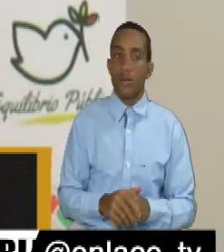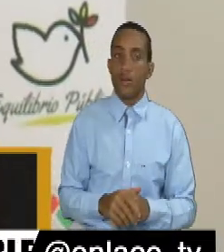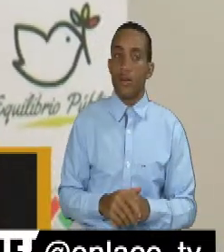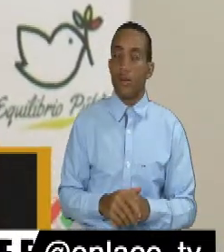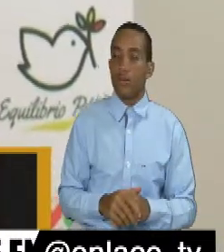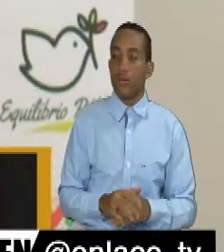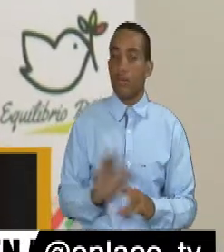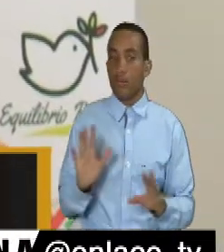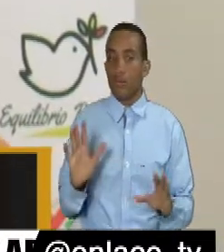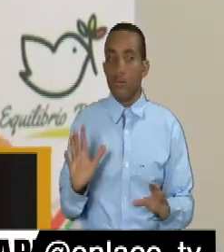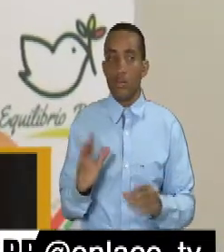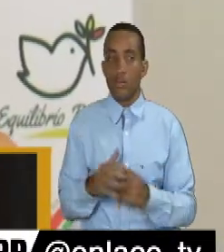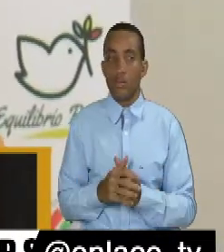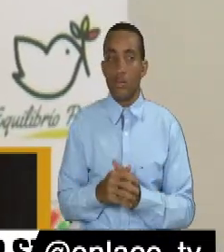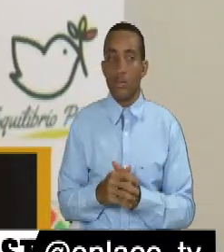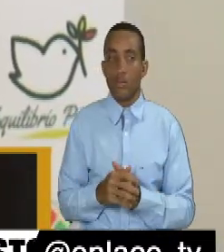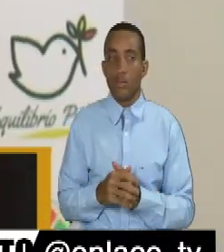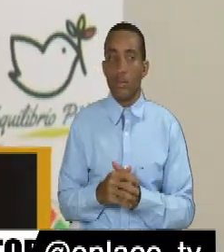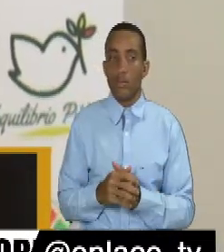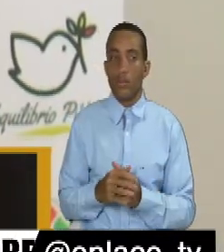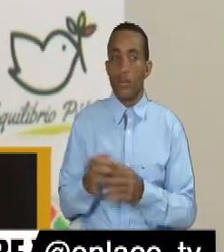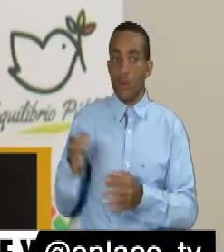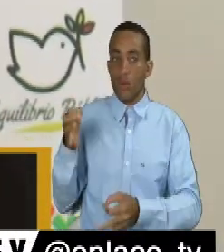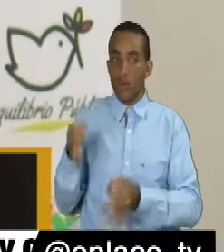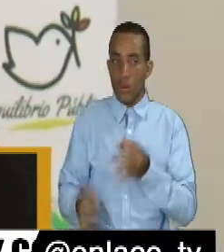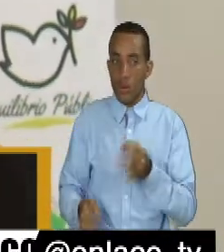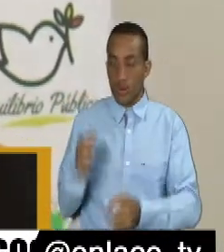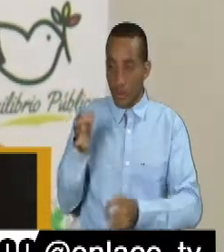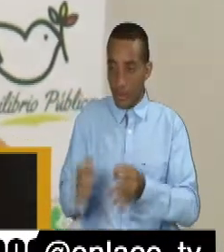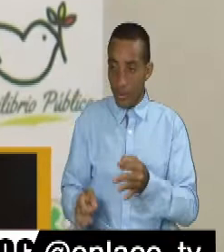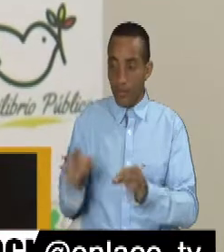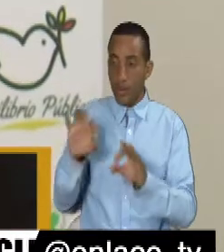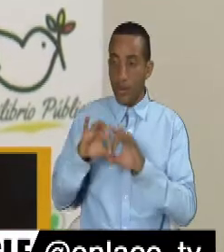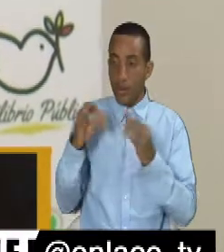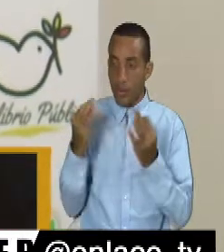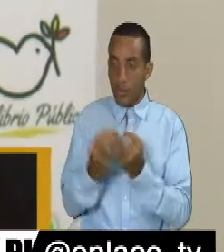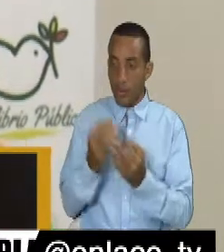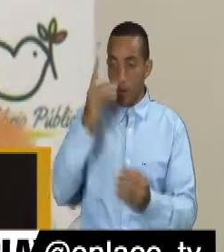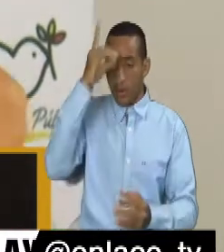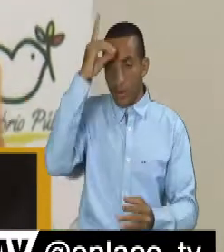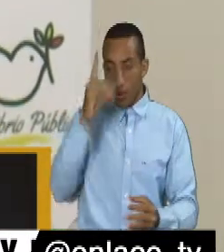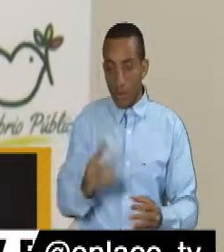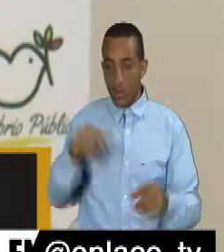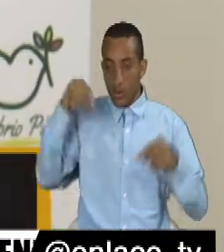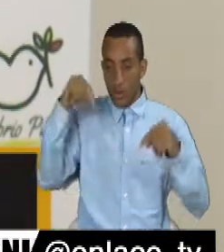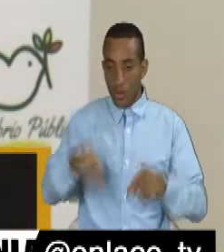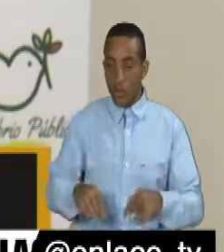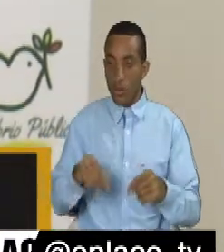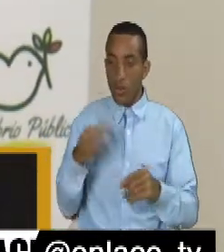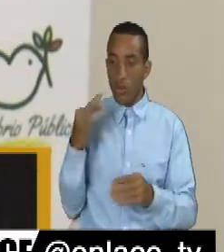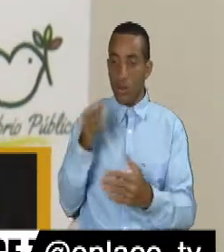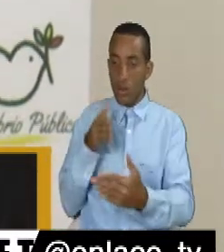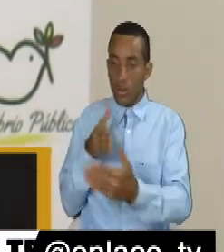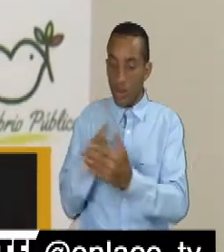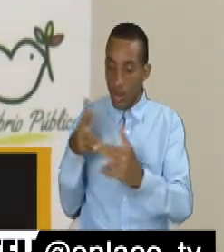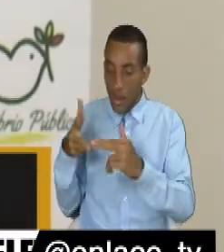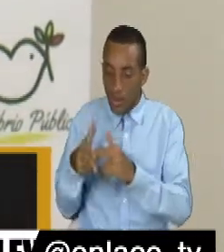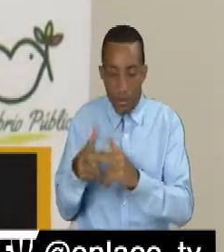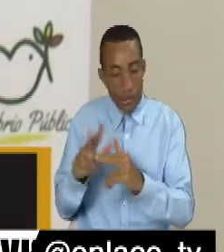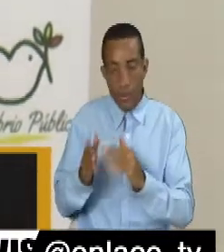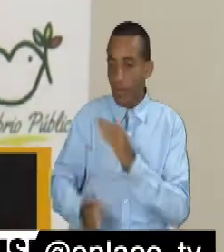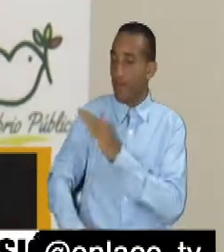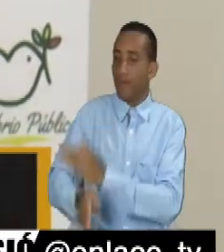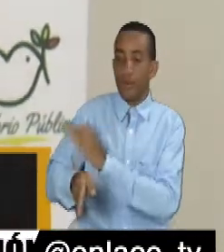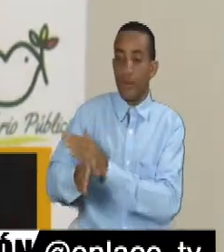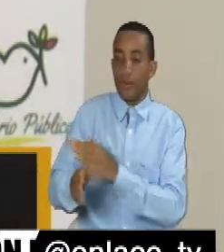Sencillamente, el juez de Promiscuo de Familia, que tomó la decisión hoy de dejar sin efecto su suspensión, ordena